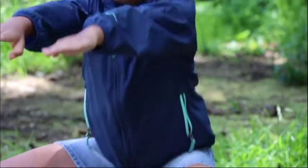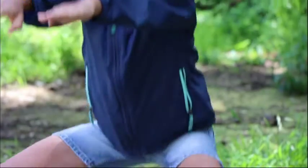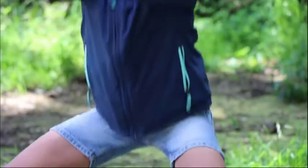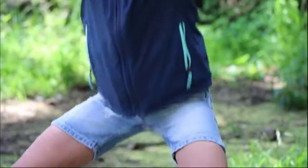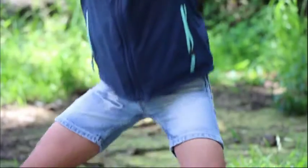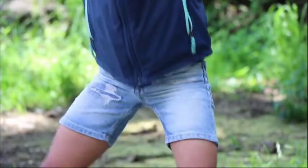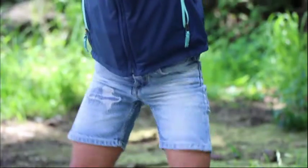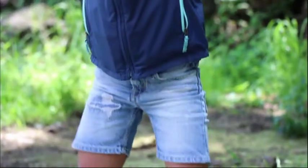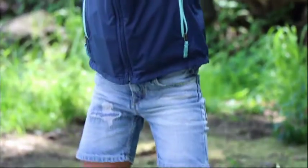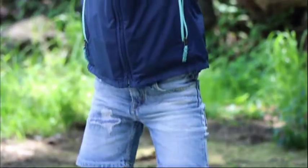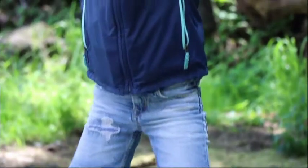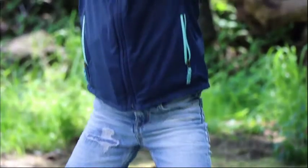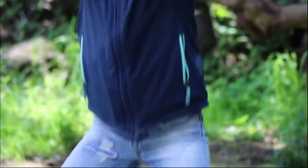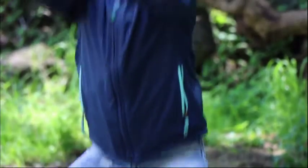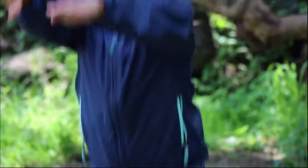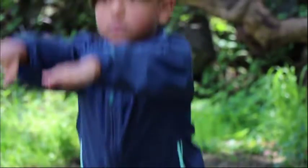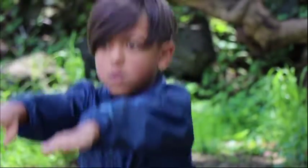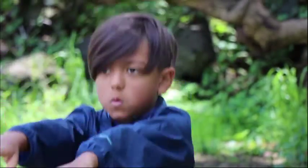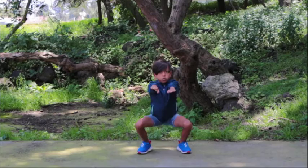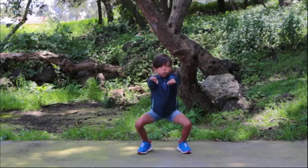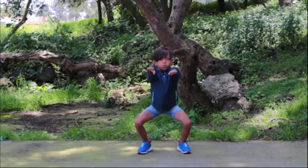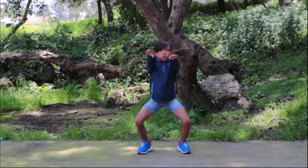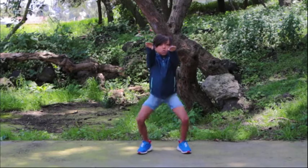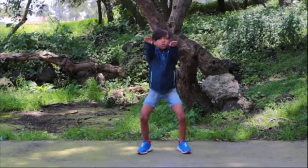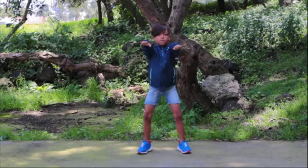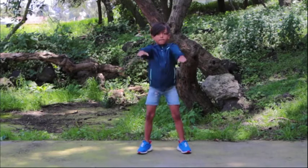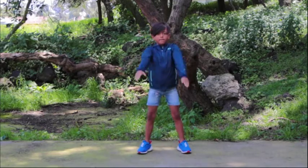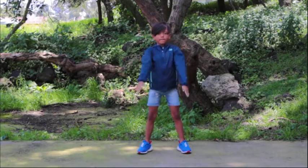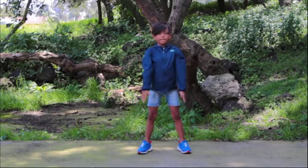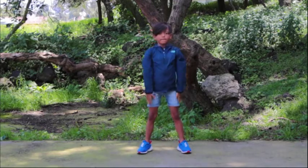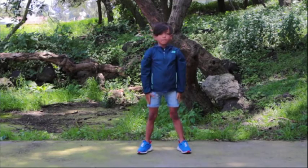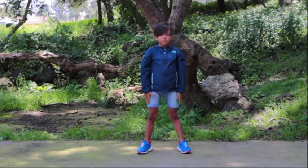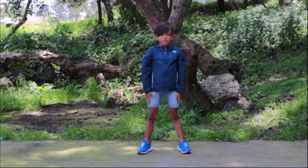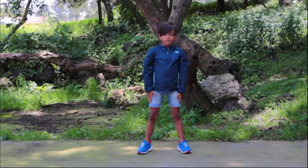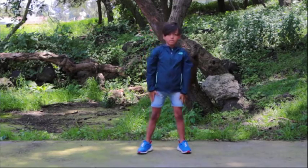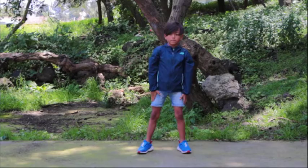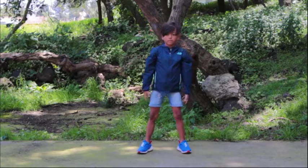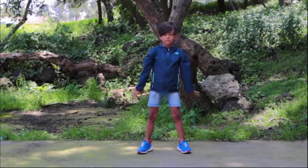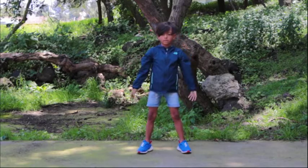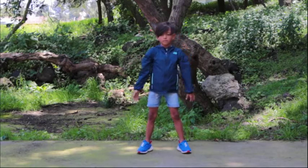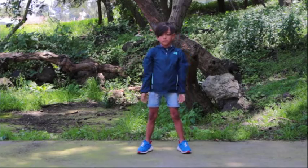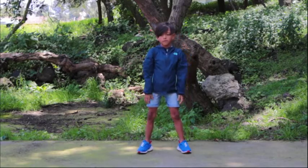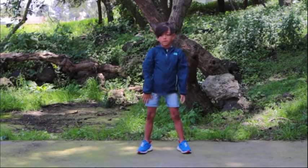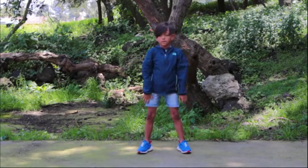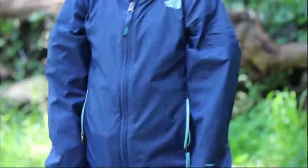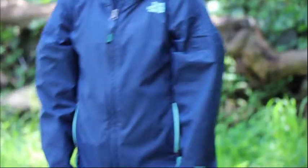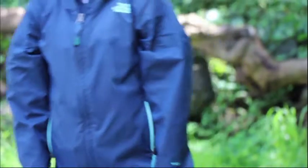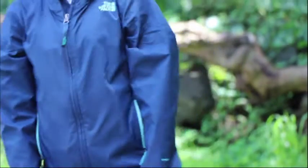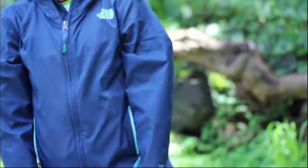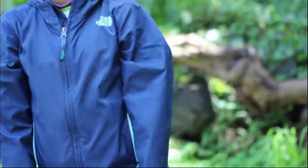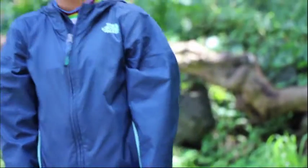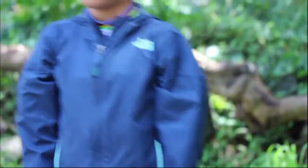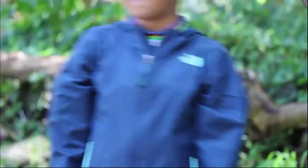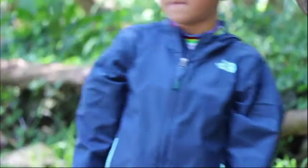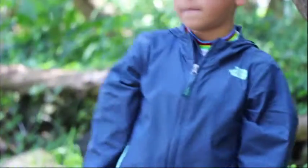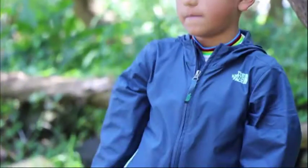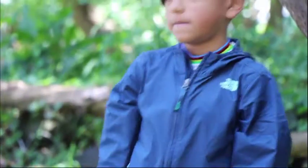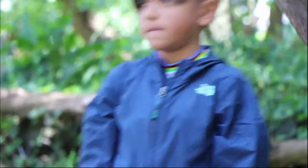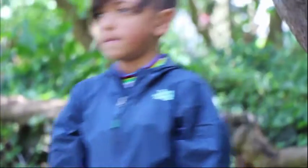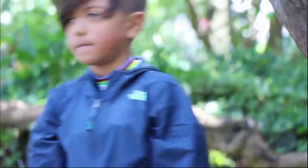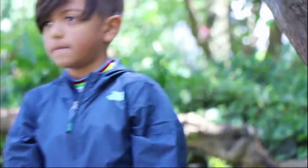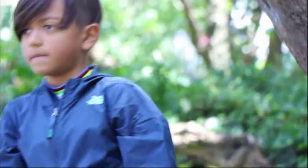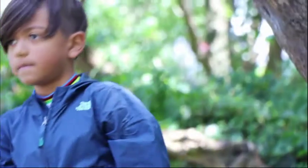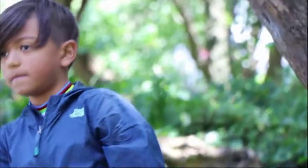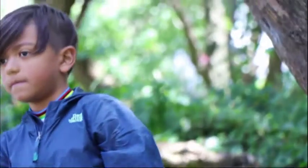Bien. Una más. Bien. Descansamos. movemos nuestros piecitos, los pies, movemos